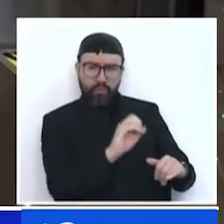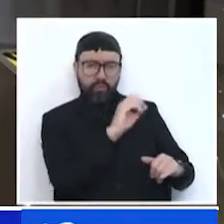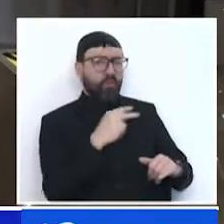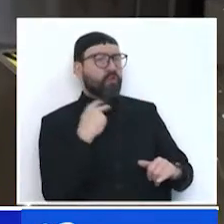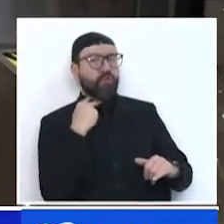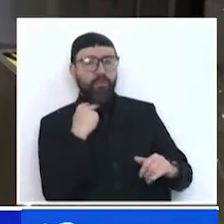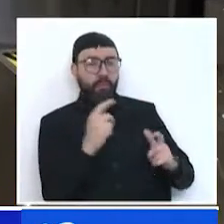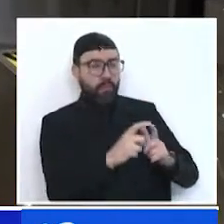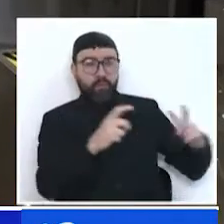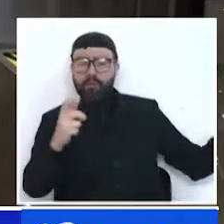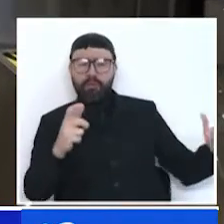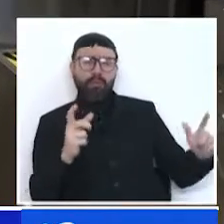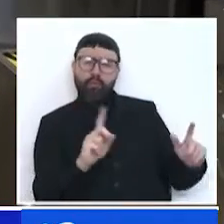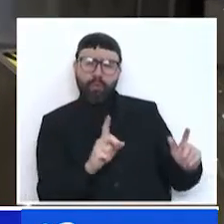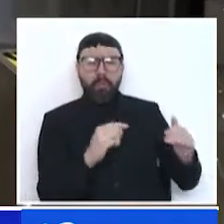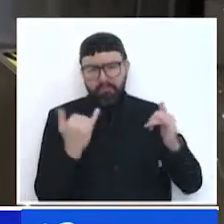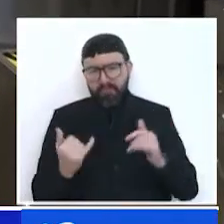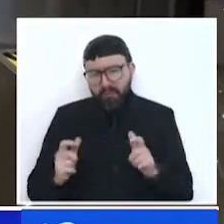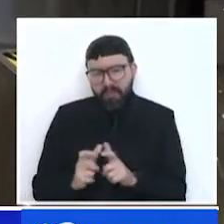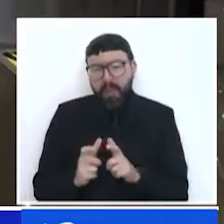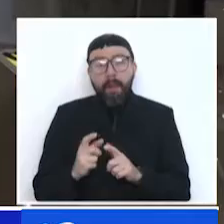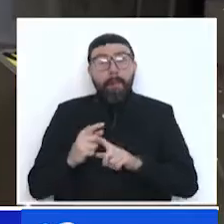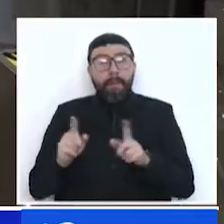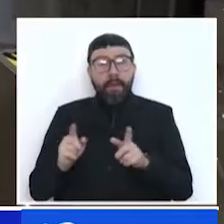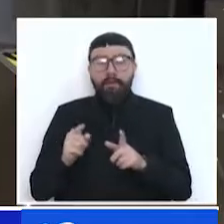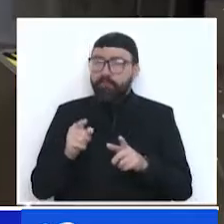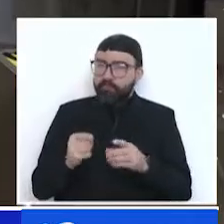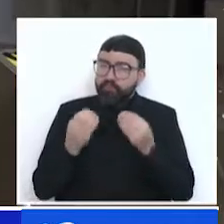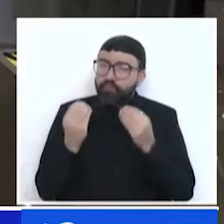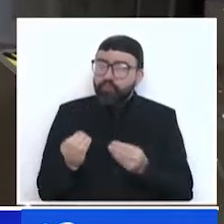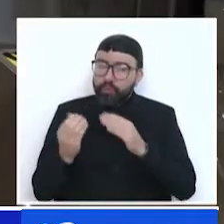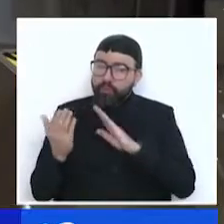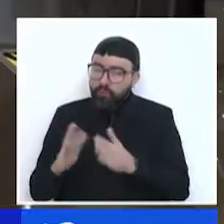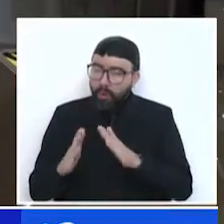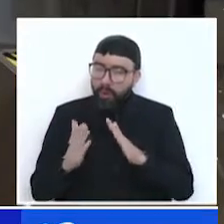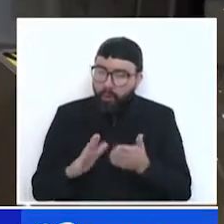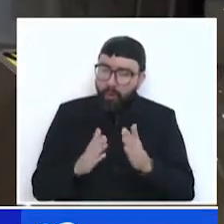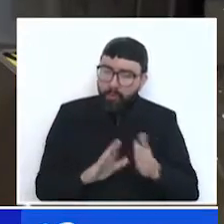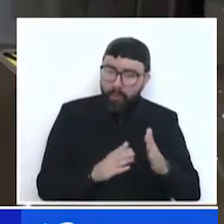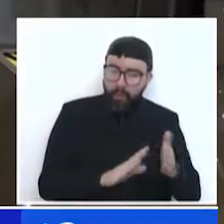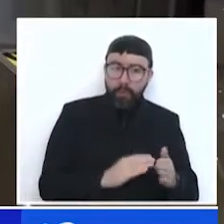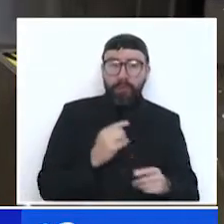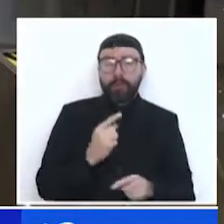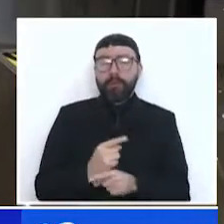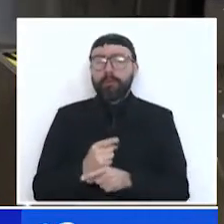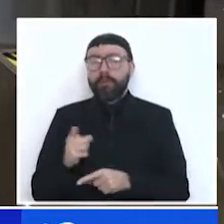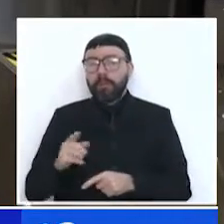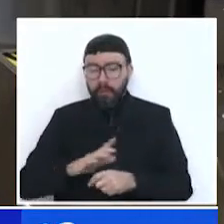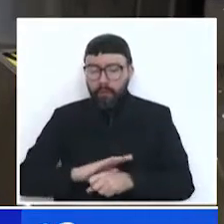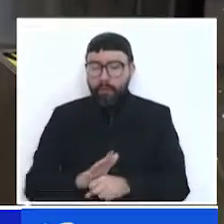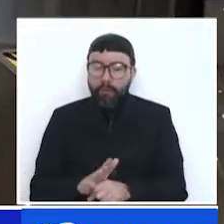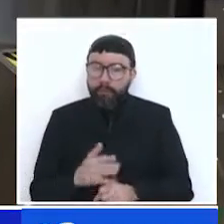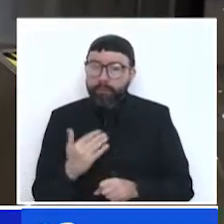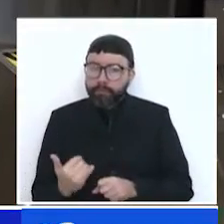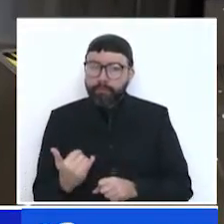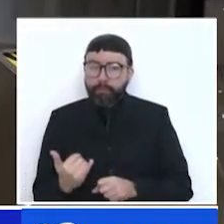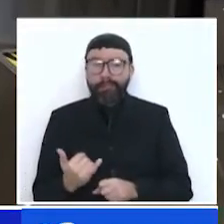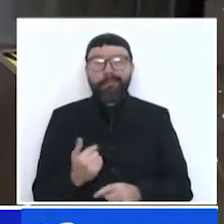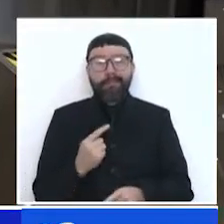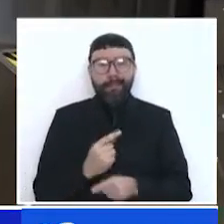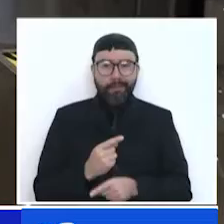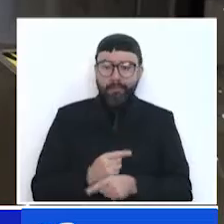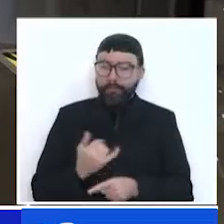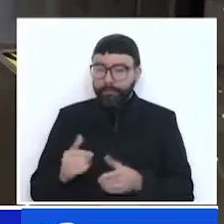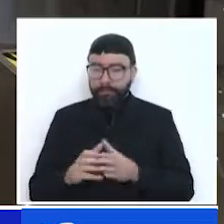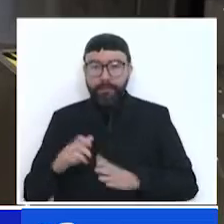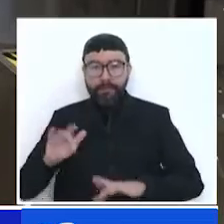diciembre del año anterior, sí hay una preocupación por la tendencia a la mortalidad de casos de COVID-19. Esto es lo que dijo al respecto la Secretaría de